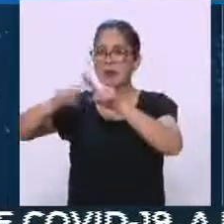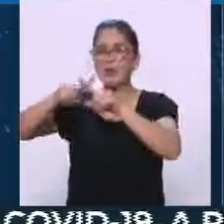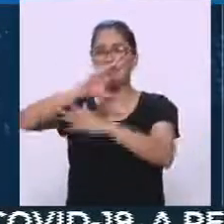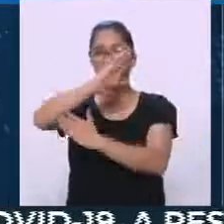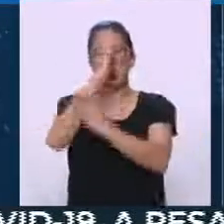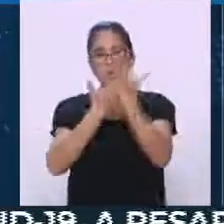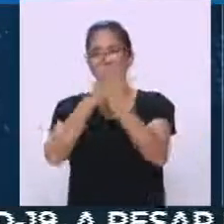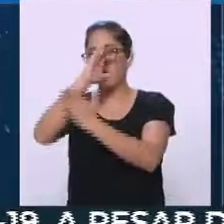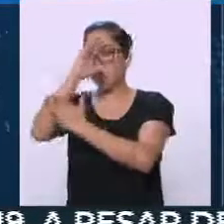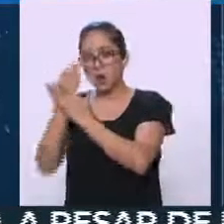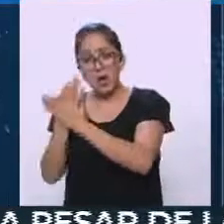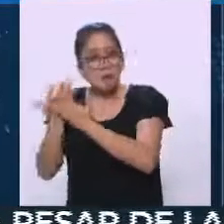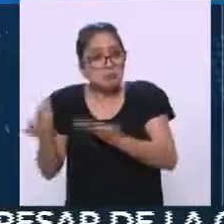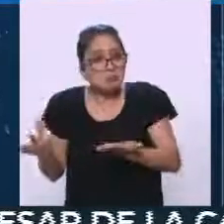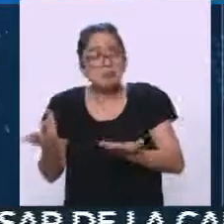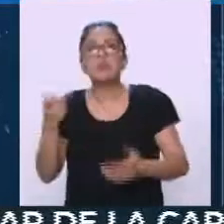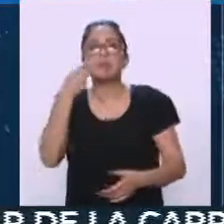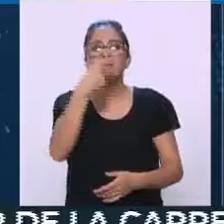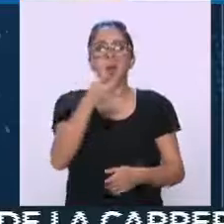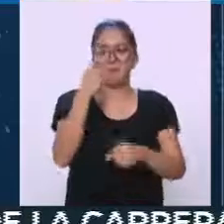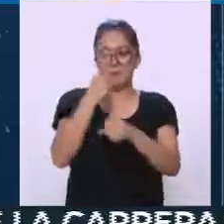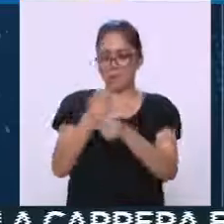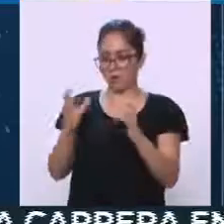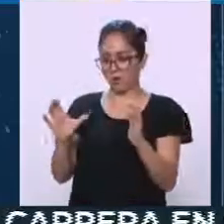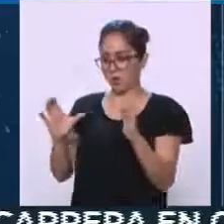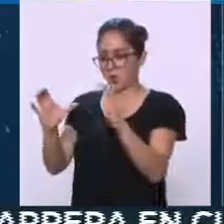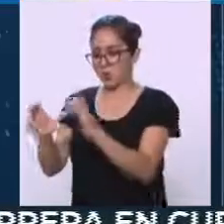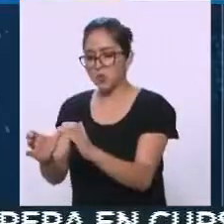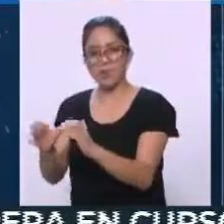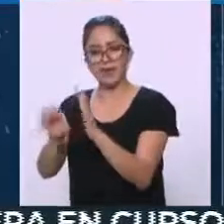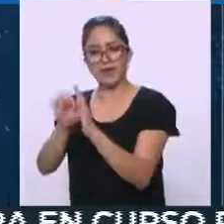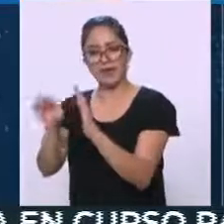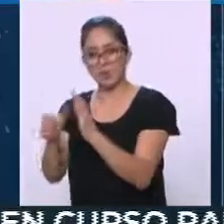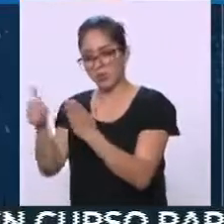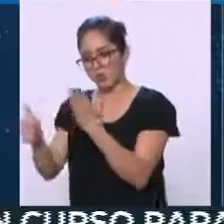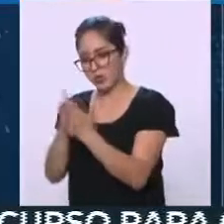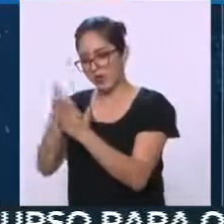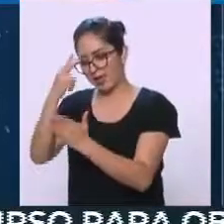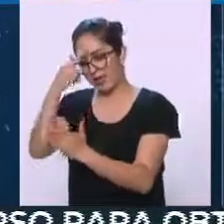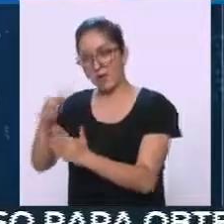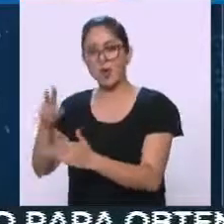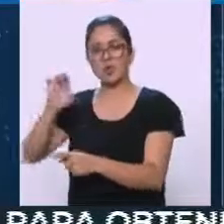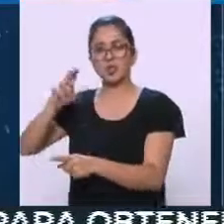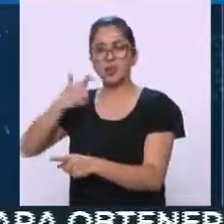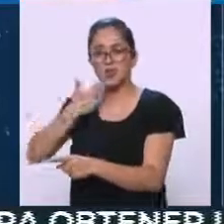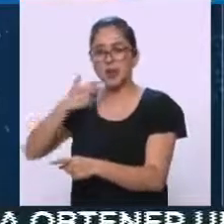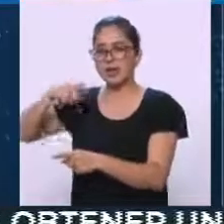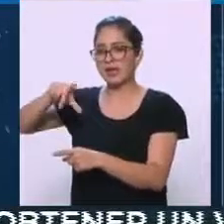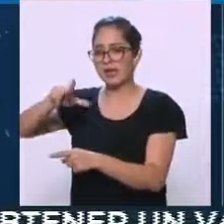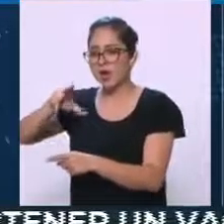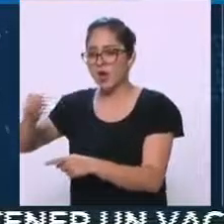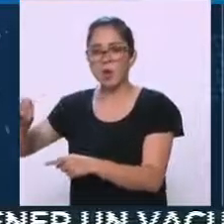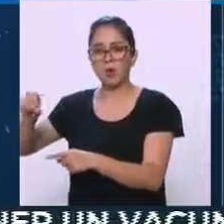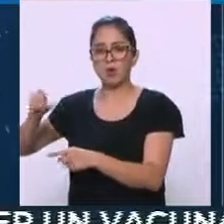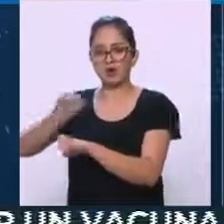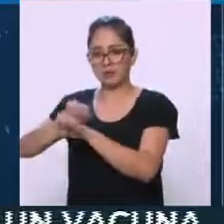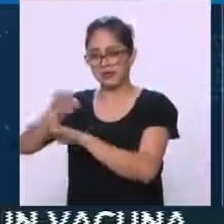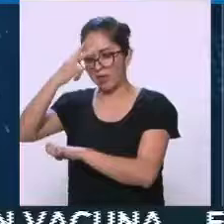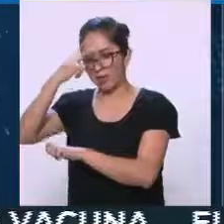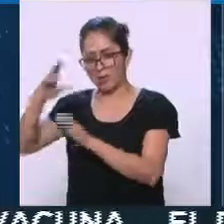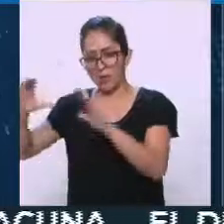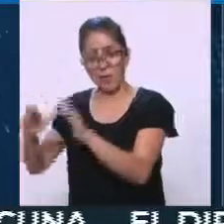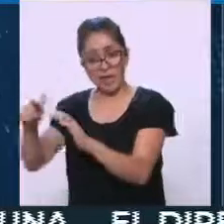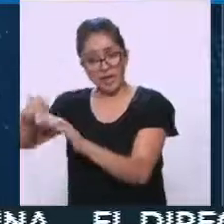accesible. En un extremo tienes entidades, por ejemplo, como la Ciudad de México, Chihuahua, Quintana Roo y el Estado de México,